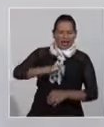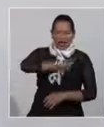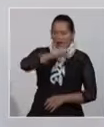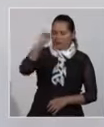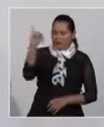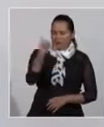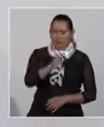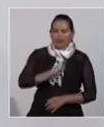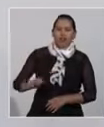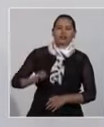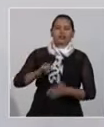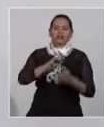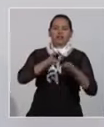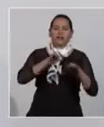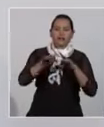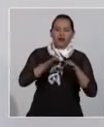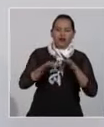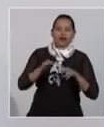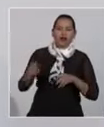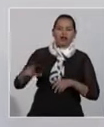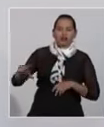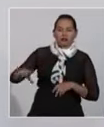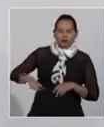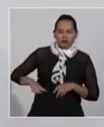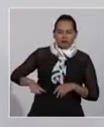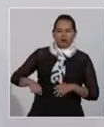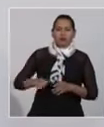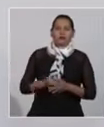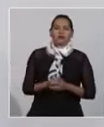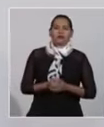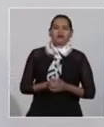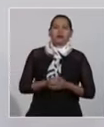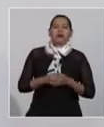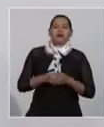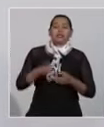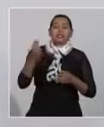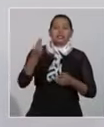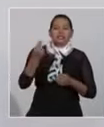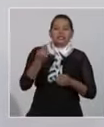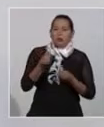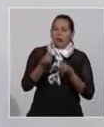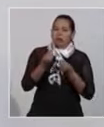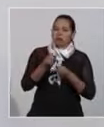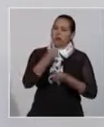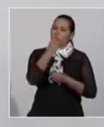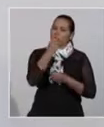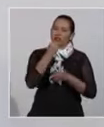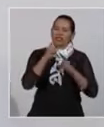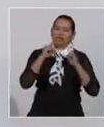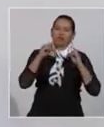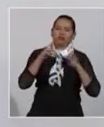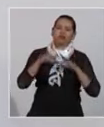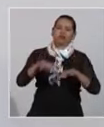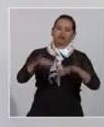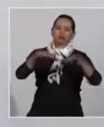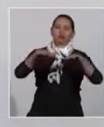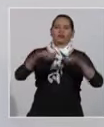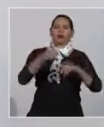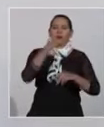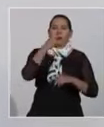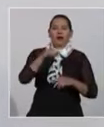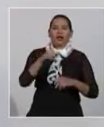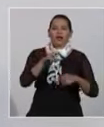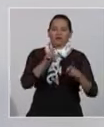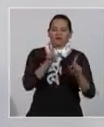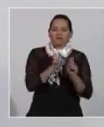materia de seguridad hay que hacer planteamientos serios. Se requieren más policías estatales para poder subsidiar a los 217 municipios.